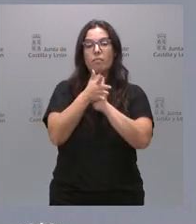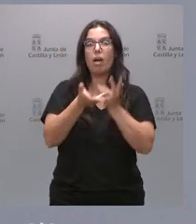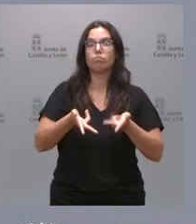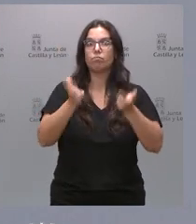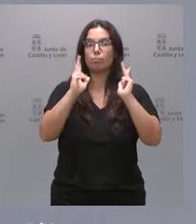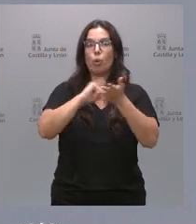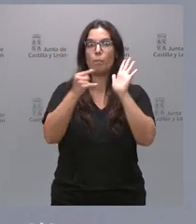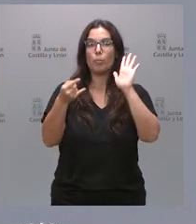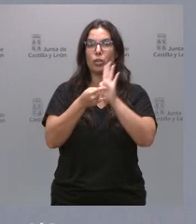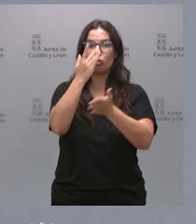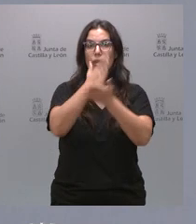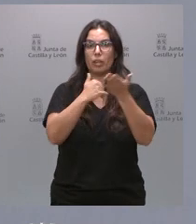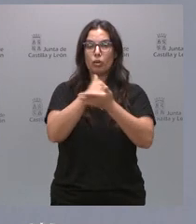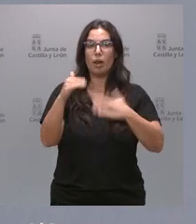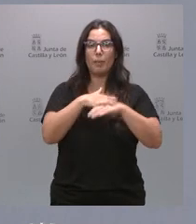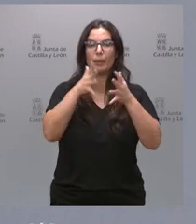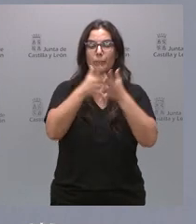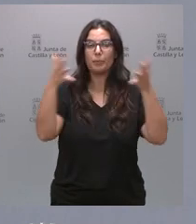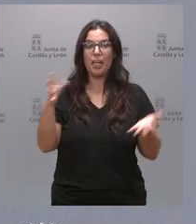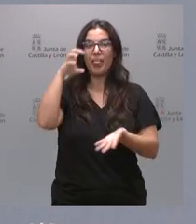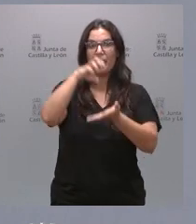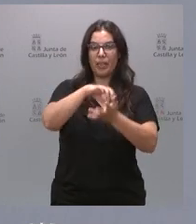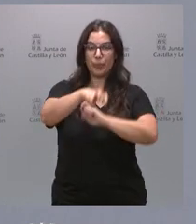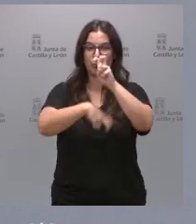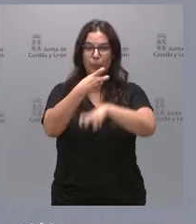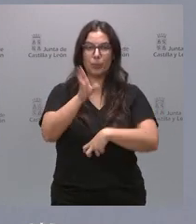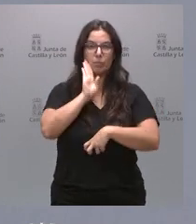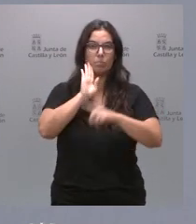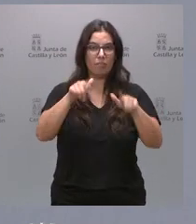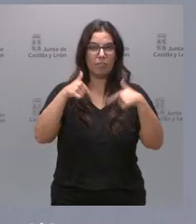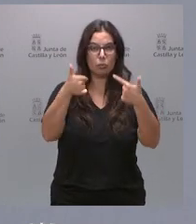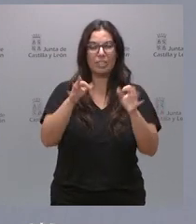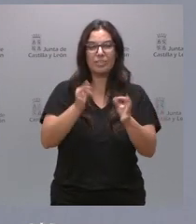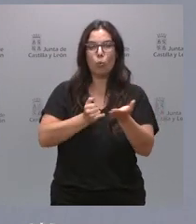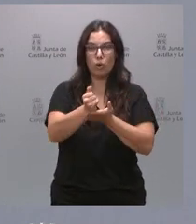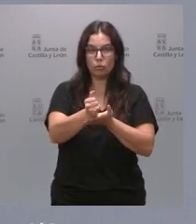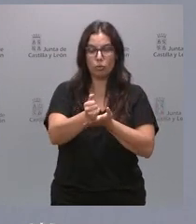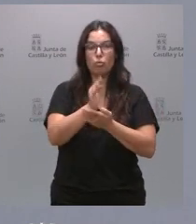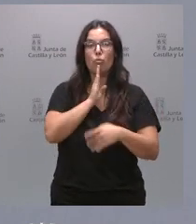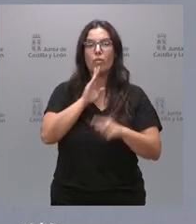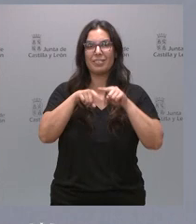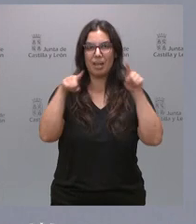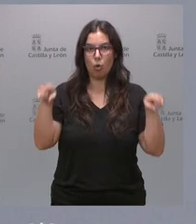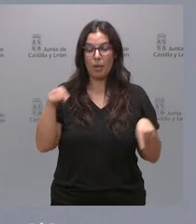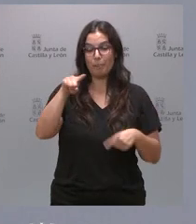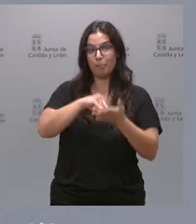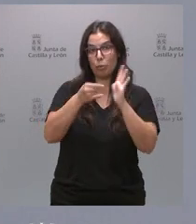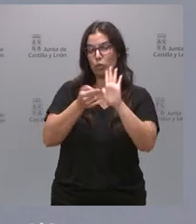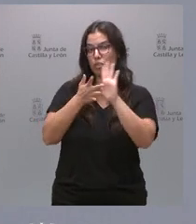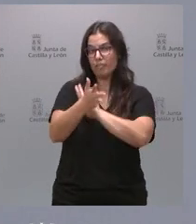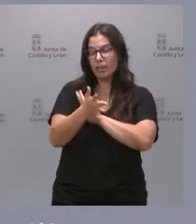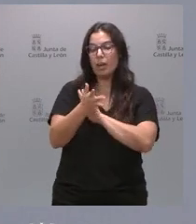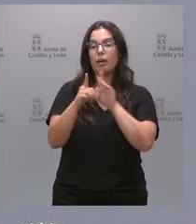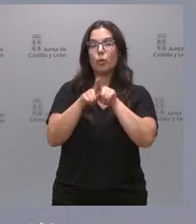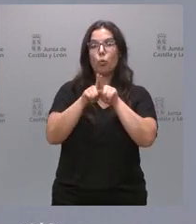al proyecto regional para la ampliación del centro de tratamiento de residuos de los huertos en Segovia este proyecto consiste en la